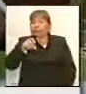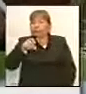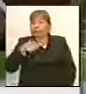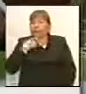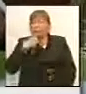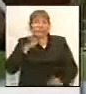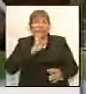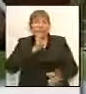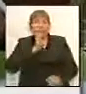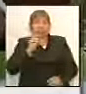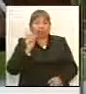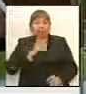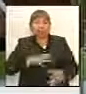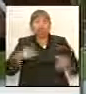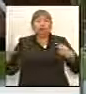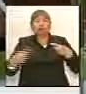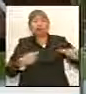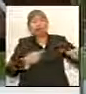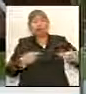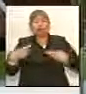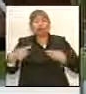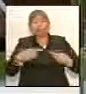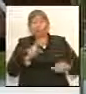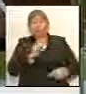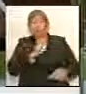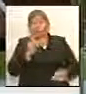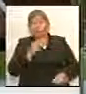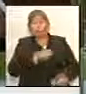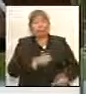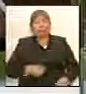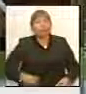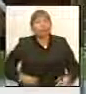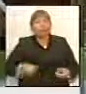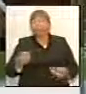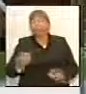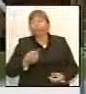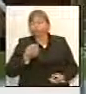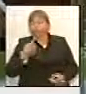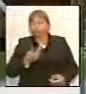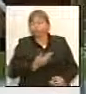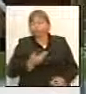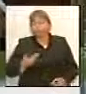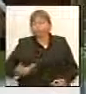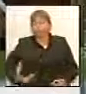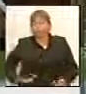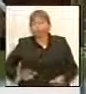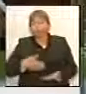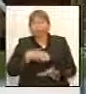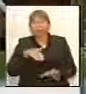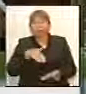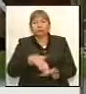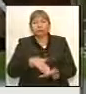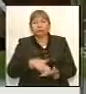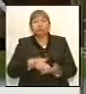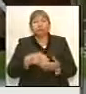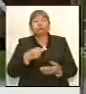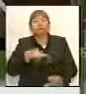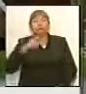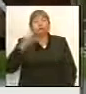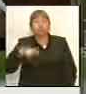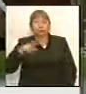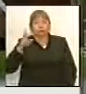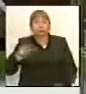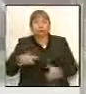no una actitud confrontacional con el Ejecutivo, pero no solo con el gobierno central, sino con gobiernos regionales